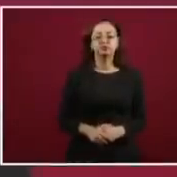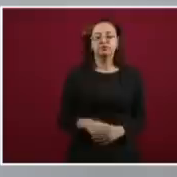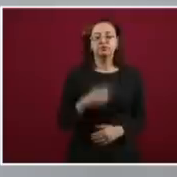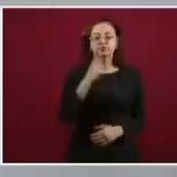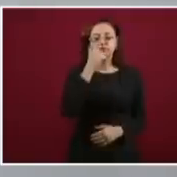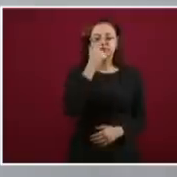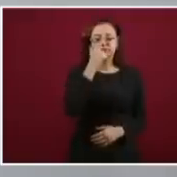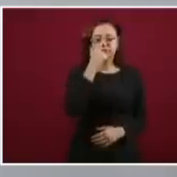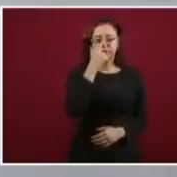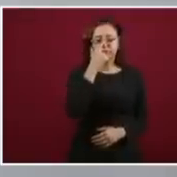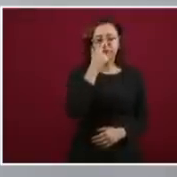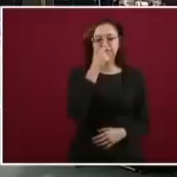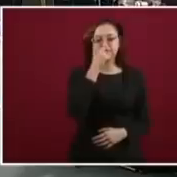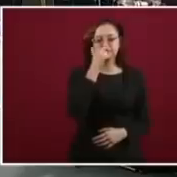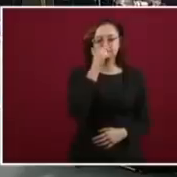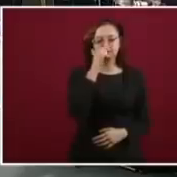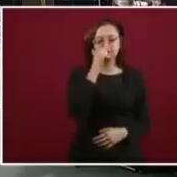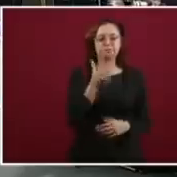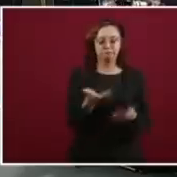y ahora sí